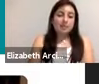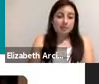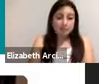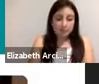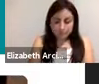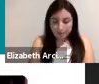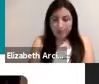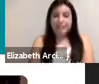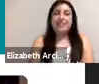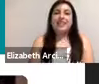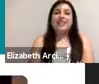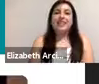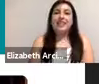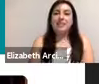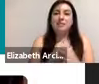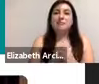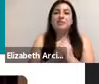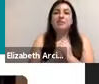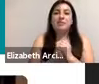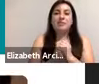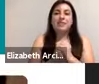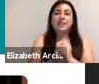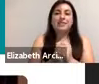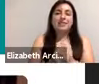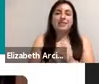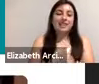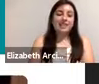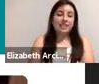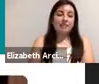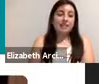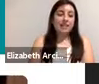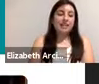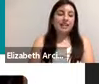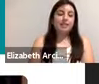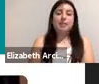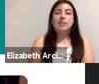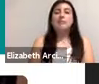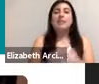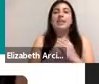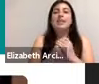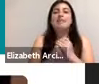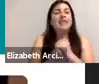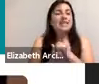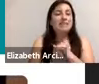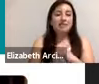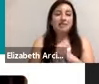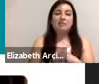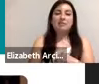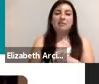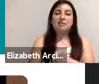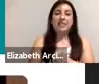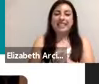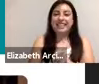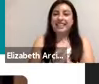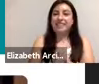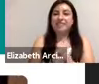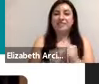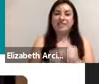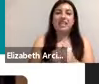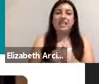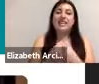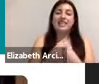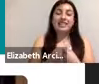que eso es una profesional excelente y admiro mucho la humildad con la que trabaja. Doctora Mirna, una disculpa enorme por no presentar